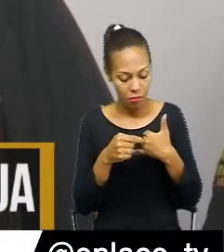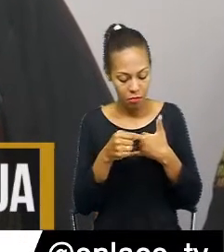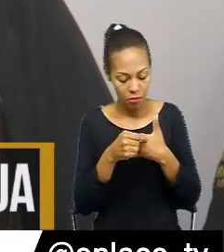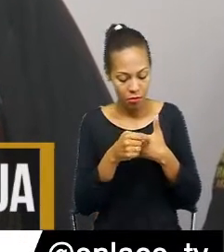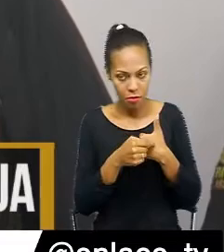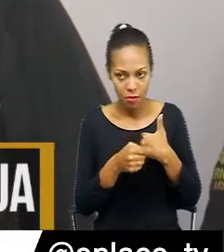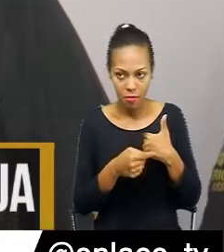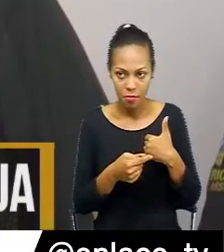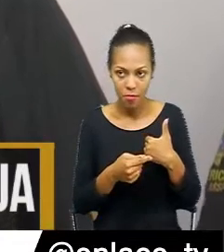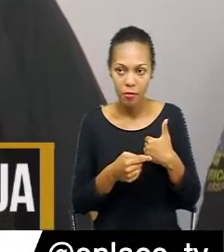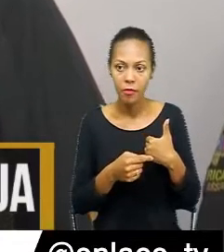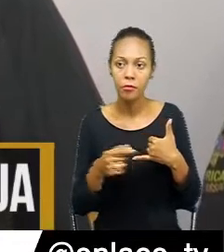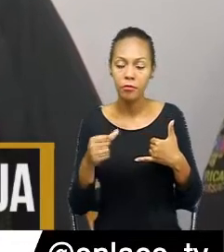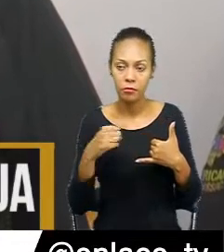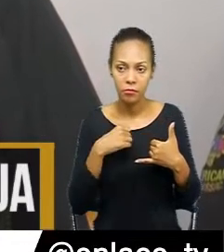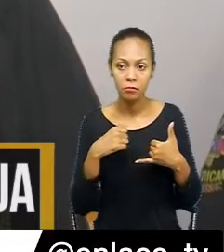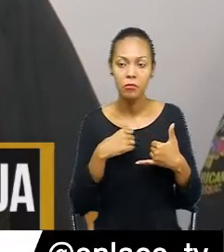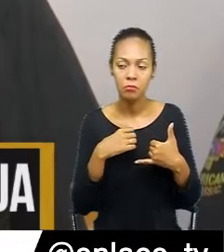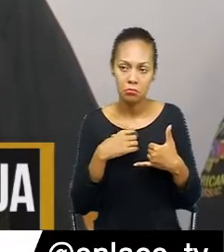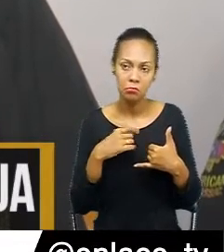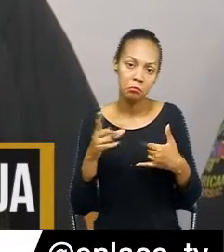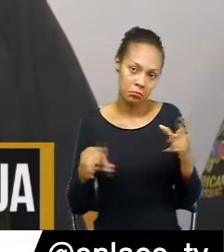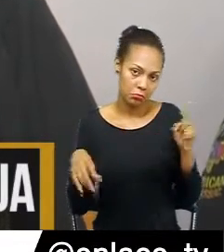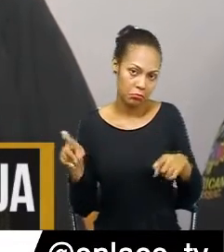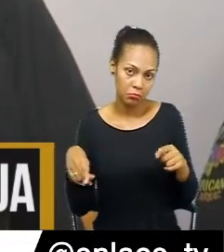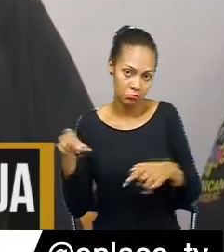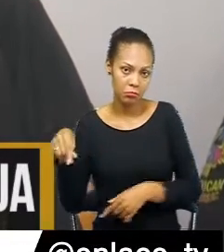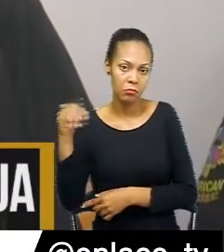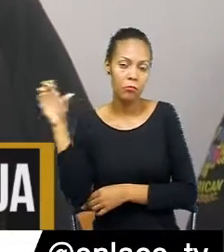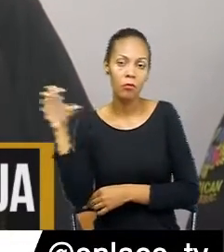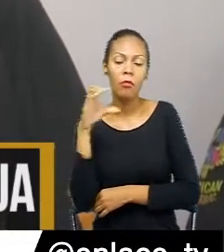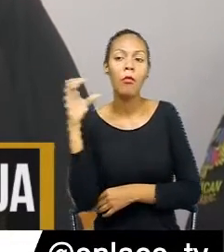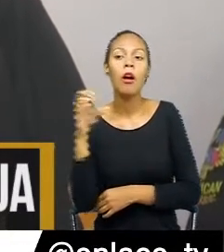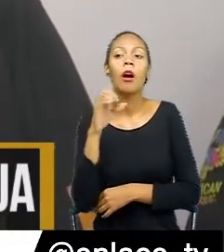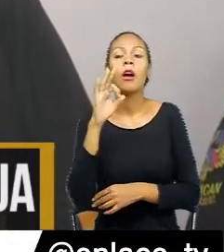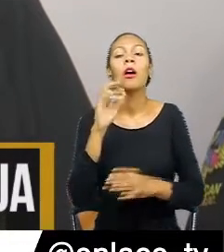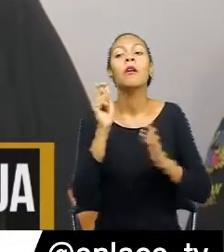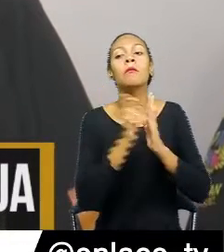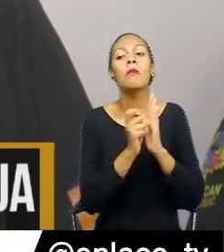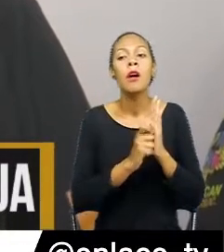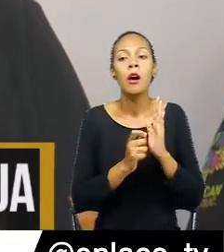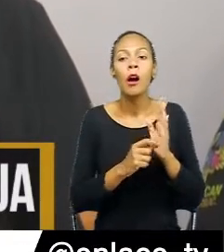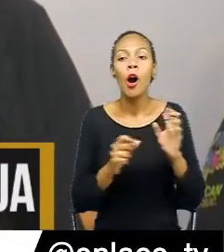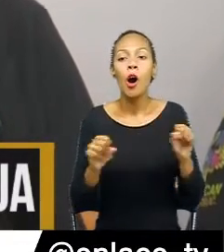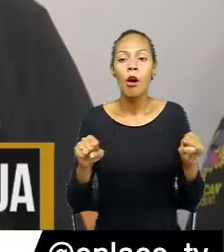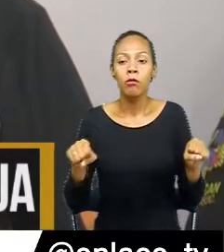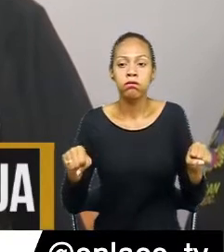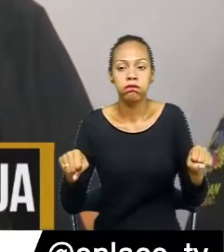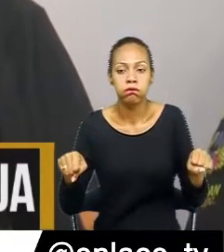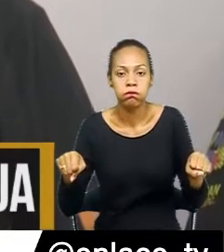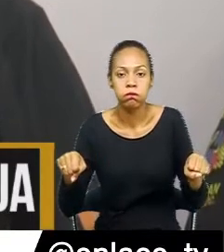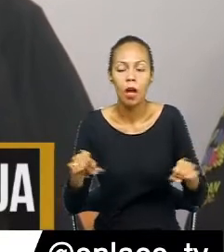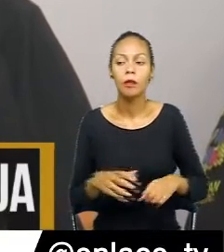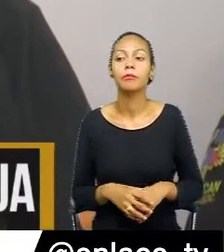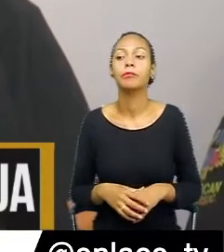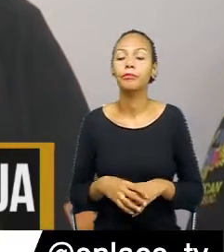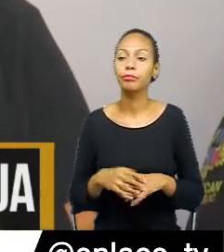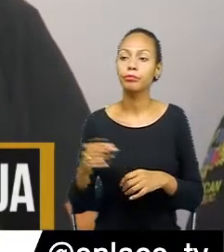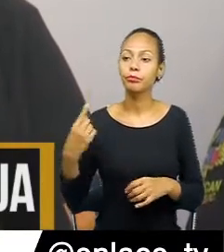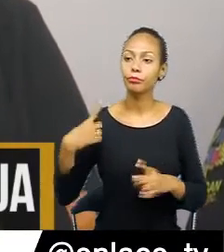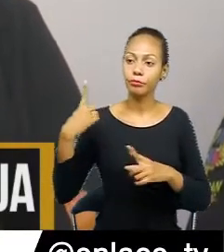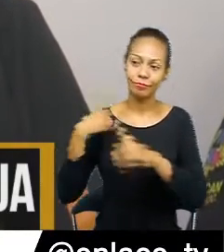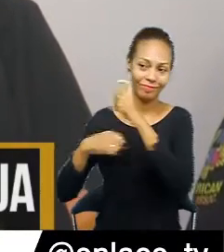vamos a encontrarnos acá a celebrar nuestro rally, tercer rally. Y el año pasado